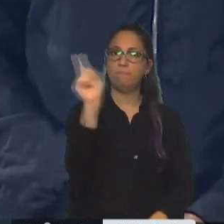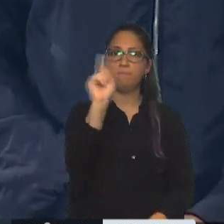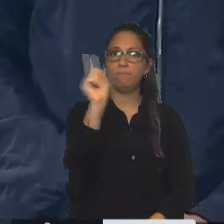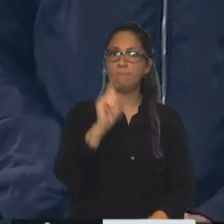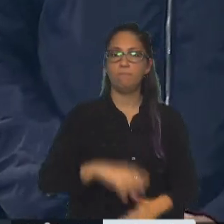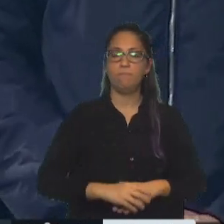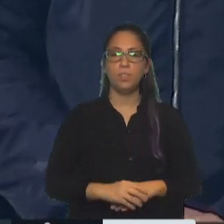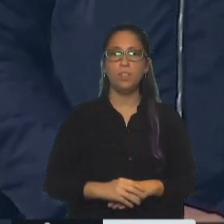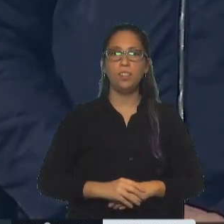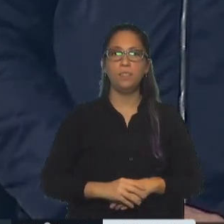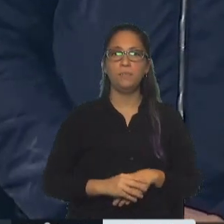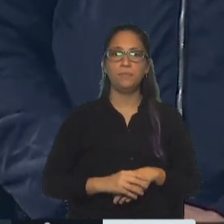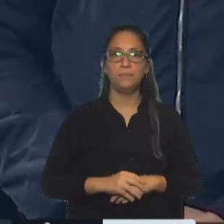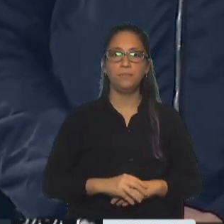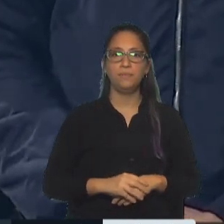Además,